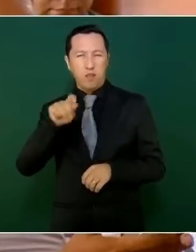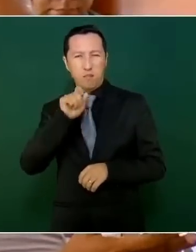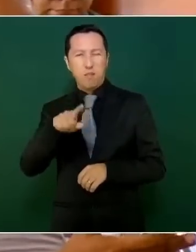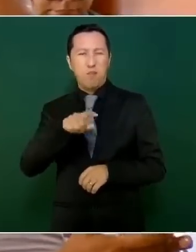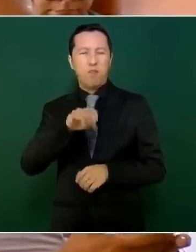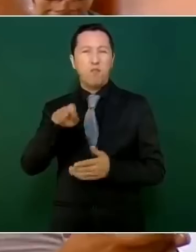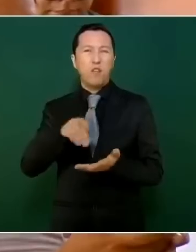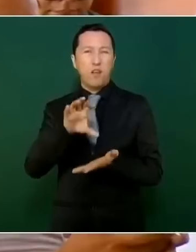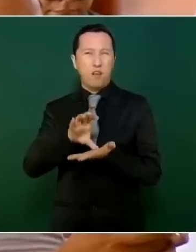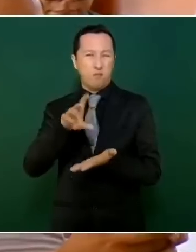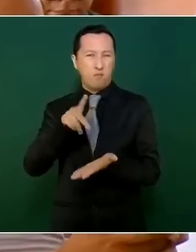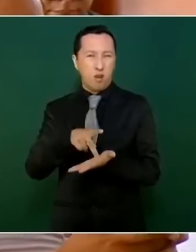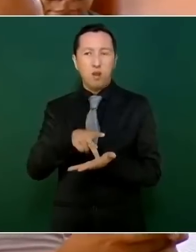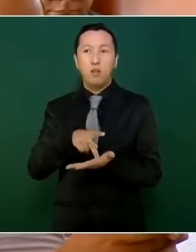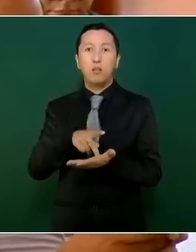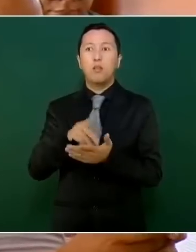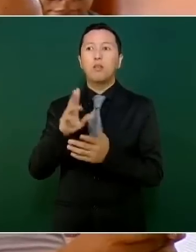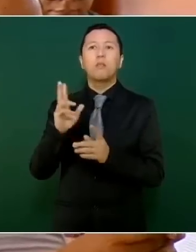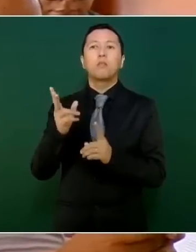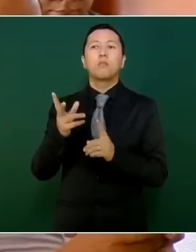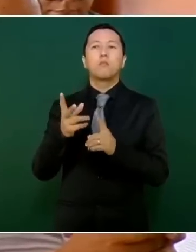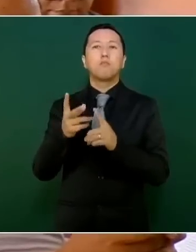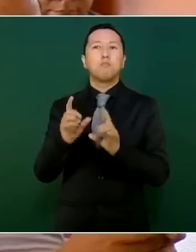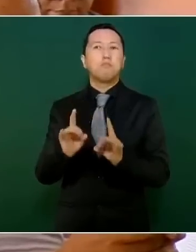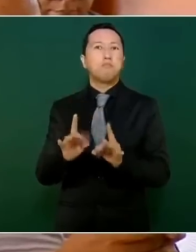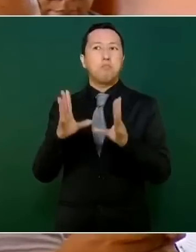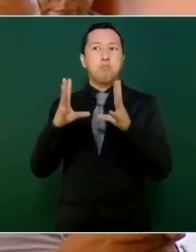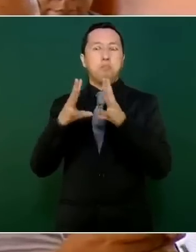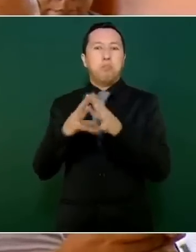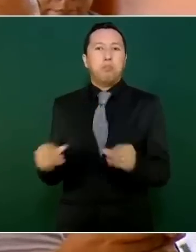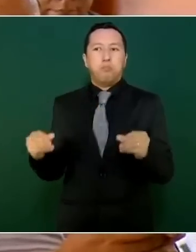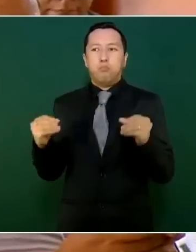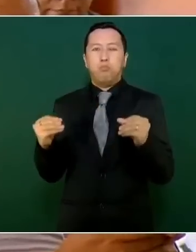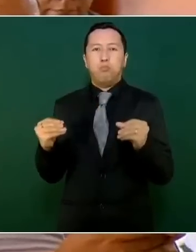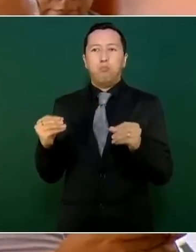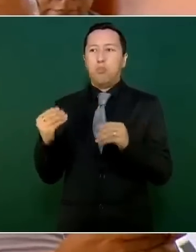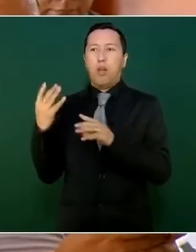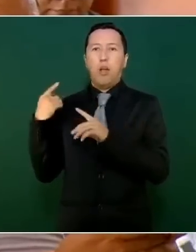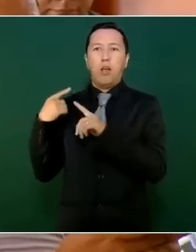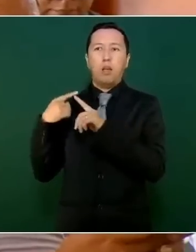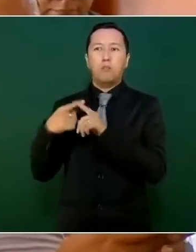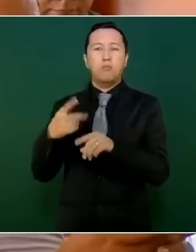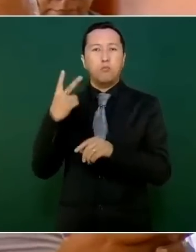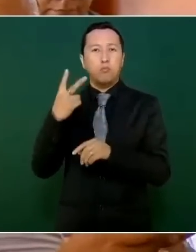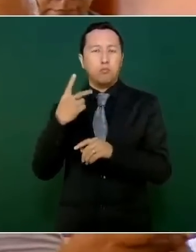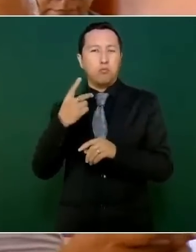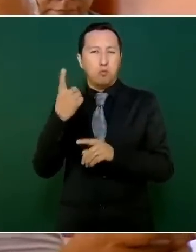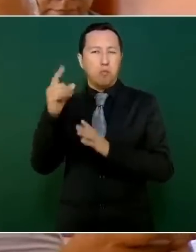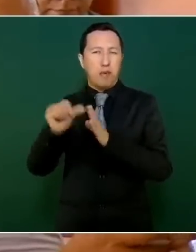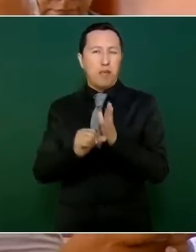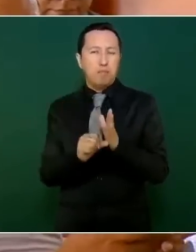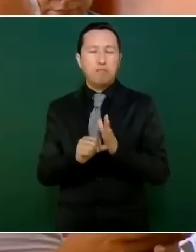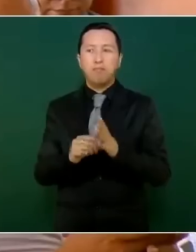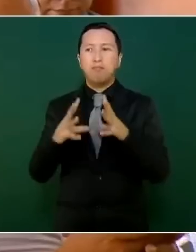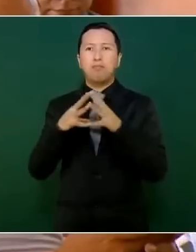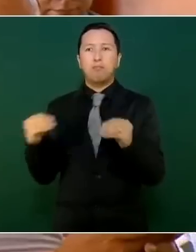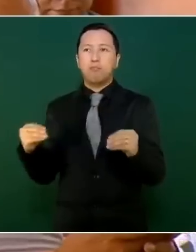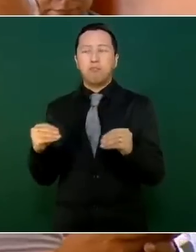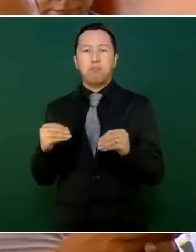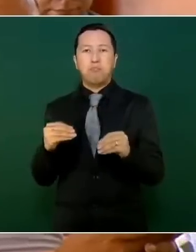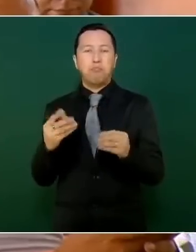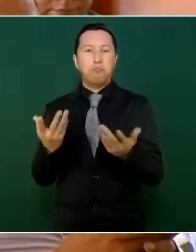está desaparecido, va a tener un mes, director de desarrollo económico. Entre